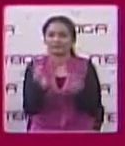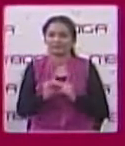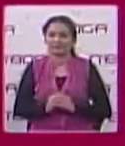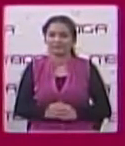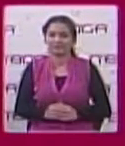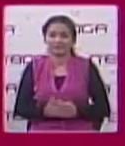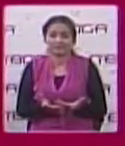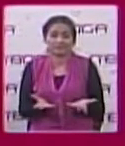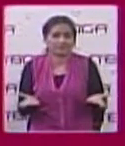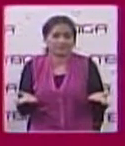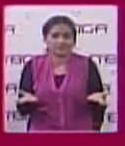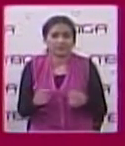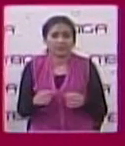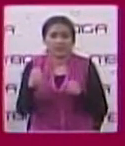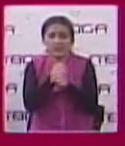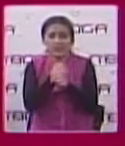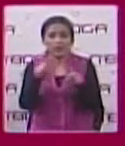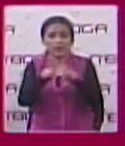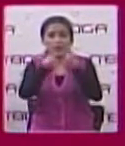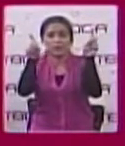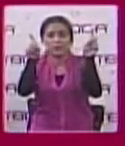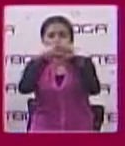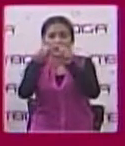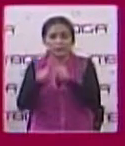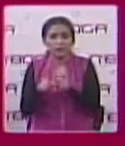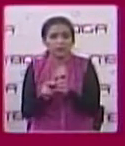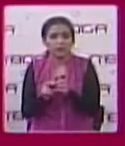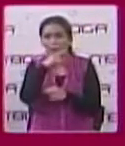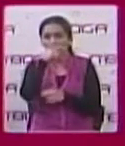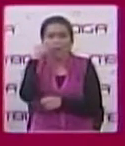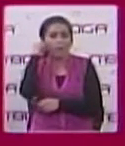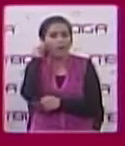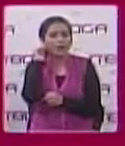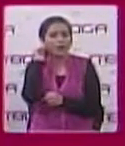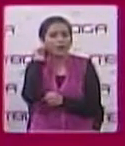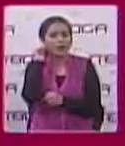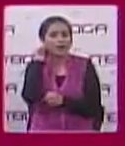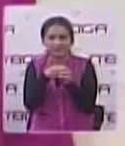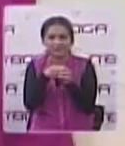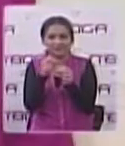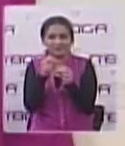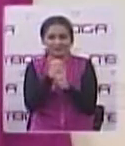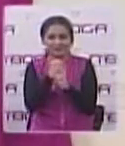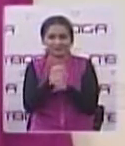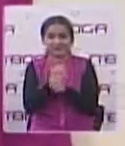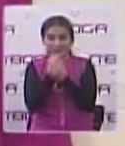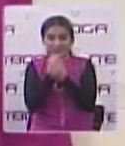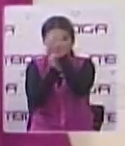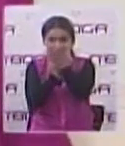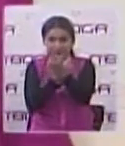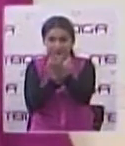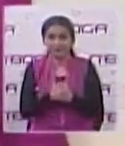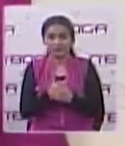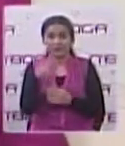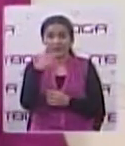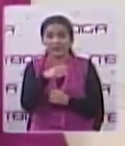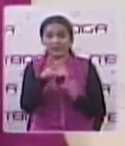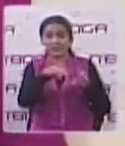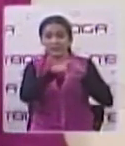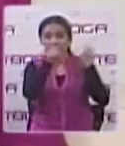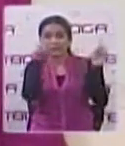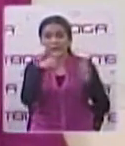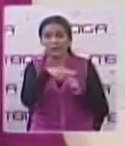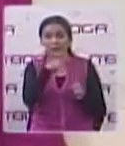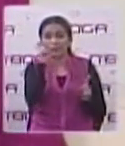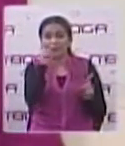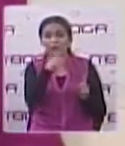mesas de diálogo, de trabajo, tanto hombres y mujeres. Compartirte que para el caso de la compañía Coca-Cola, nosotros tenemos una